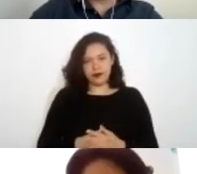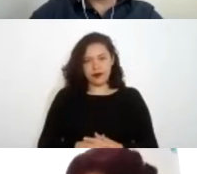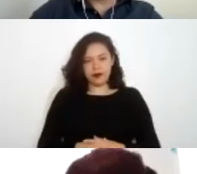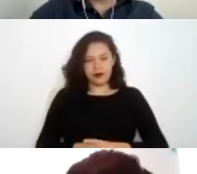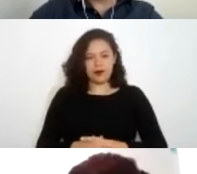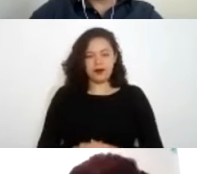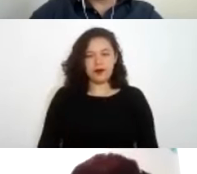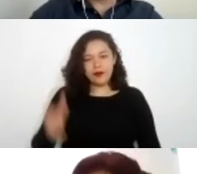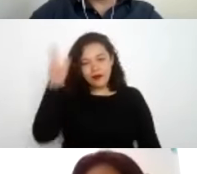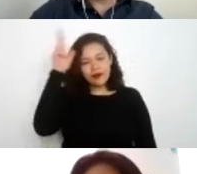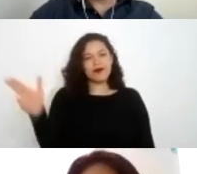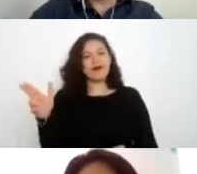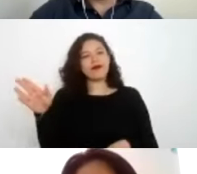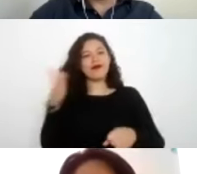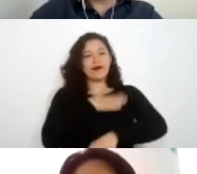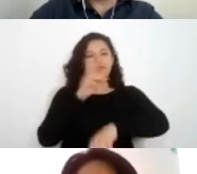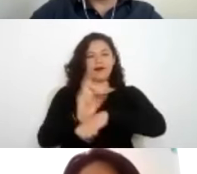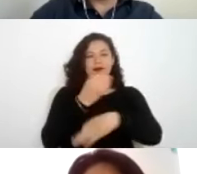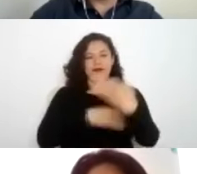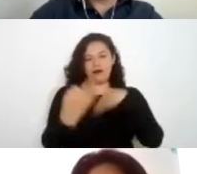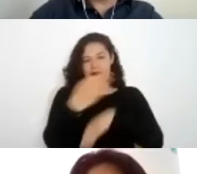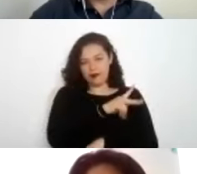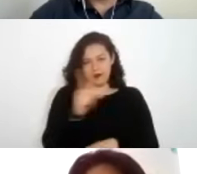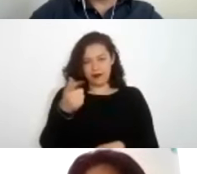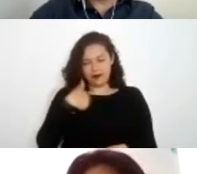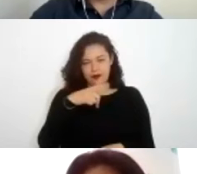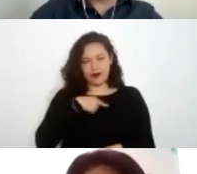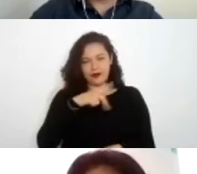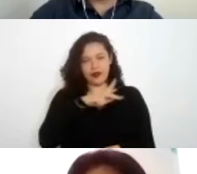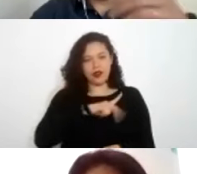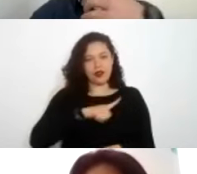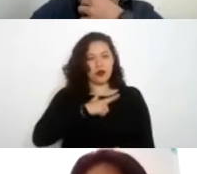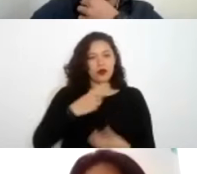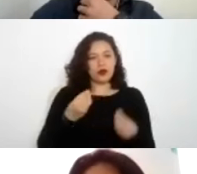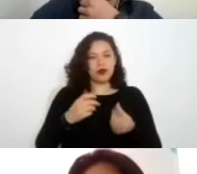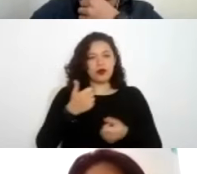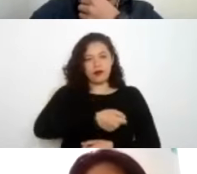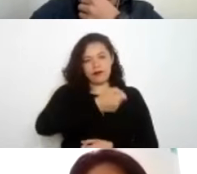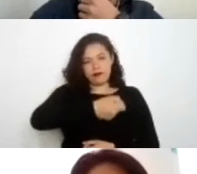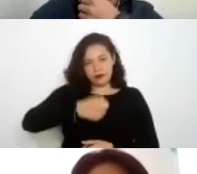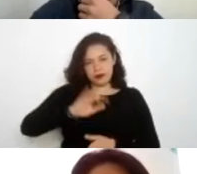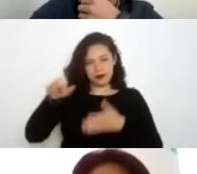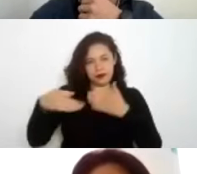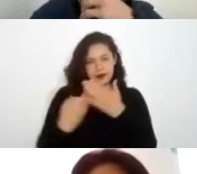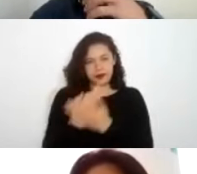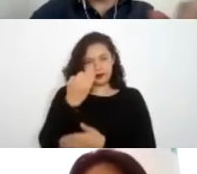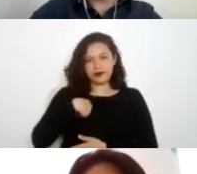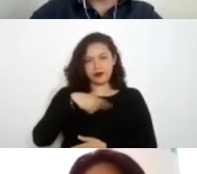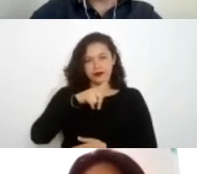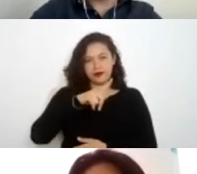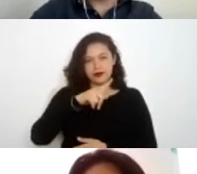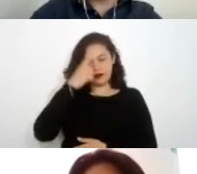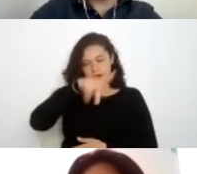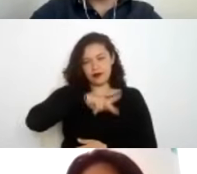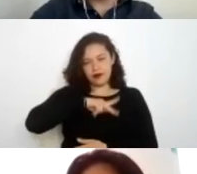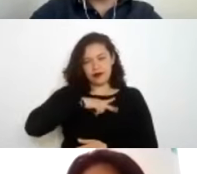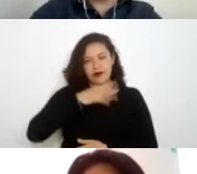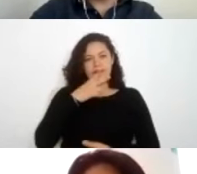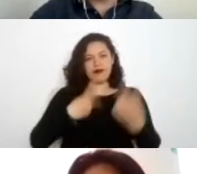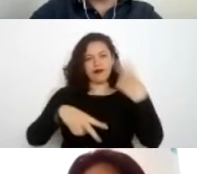Hola, ¿qué tal? Buenos días a todos. Me da muchísimo gusto saludarles esta mañana. Para mí un gusto darles la bienvenida